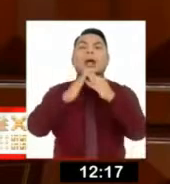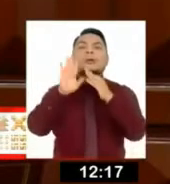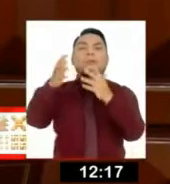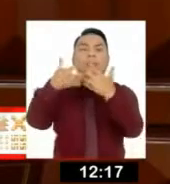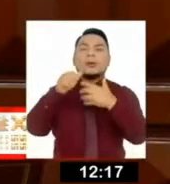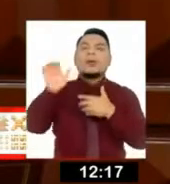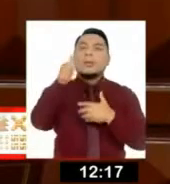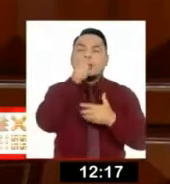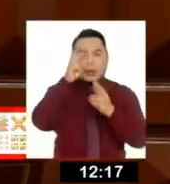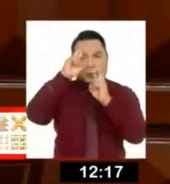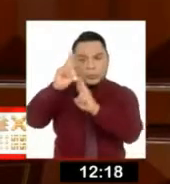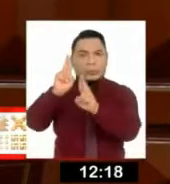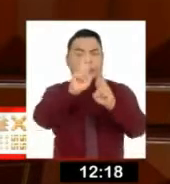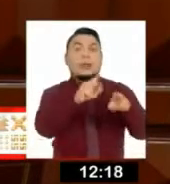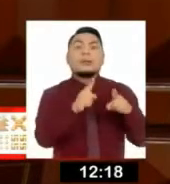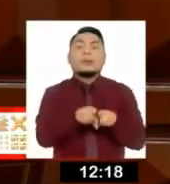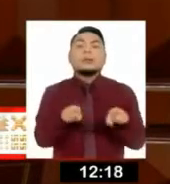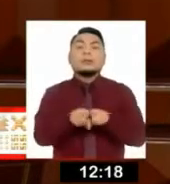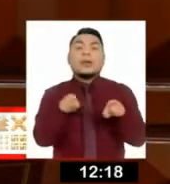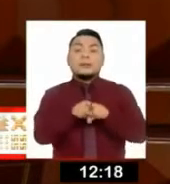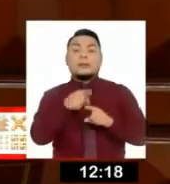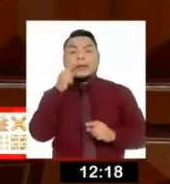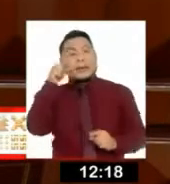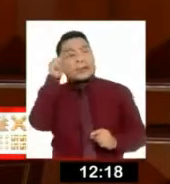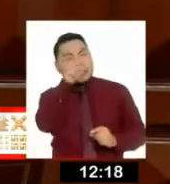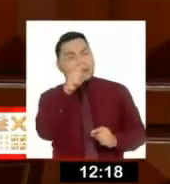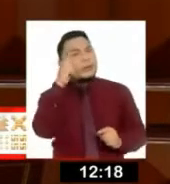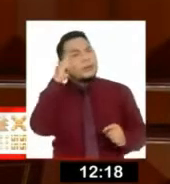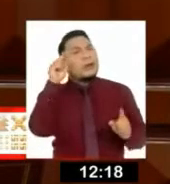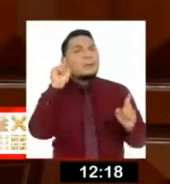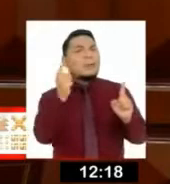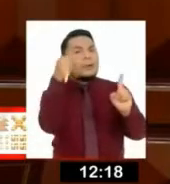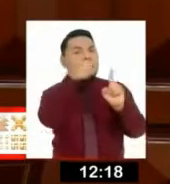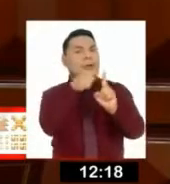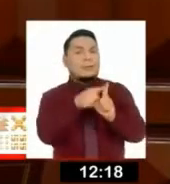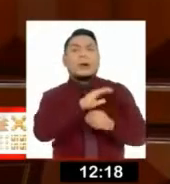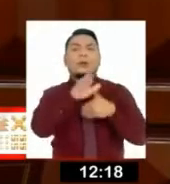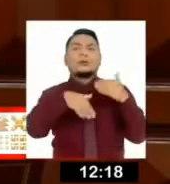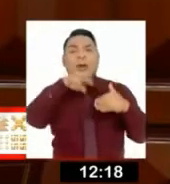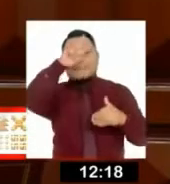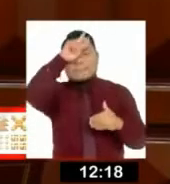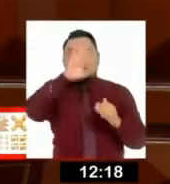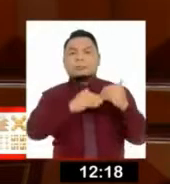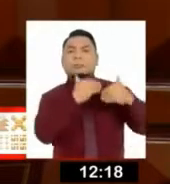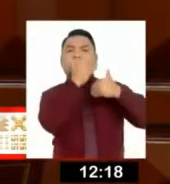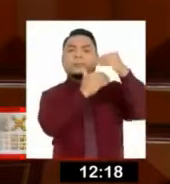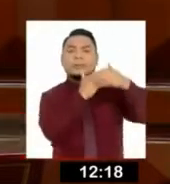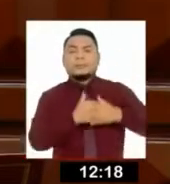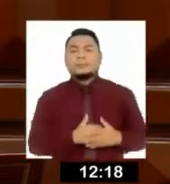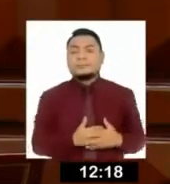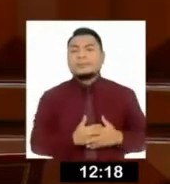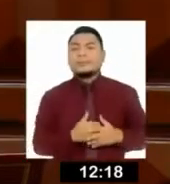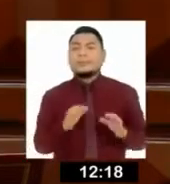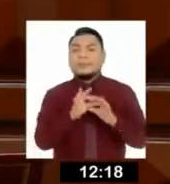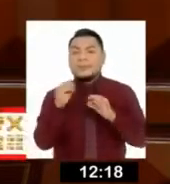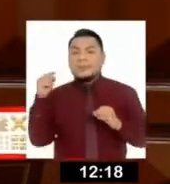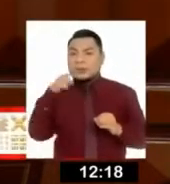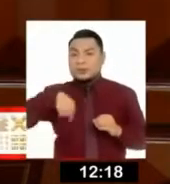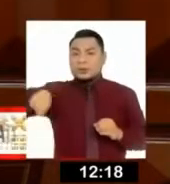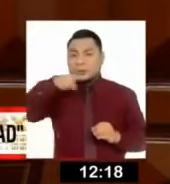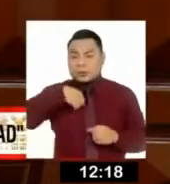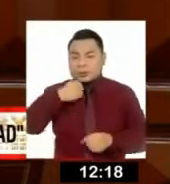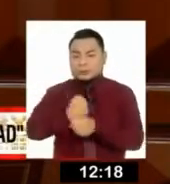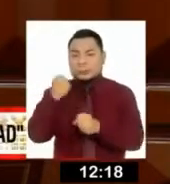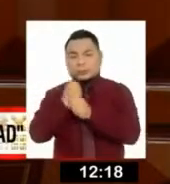también poniendo por delante los intereses de la nación. Y nada hacia eso